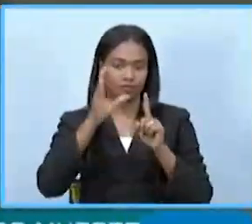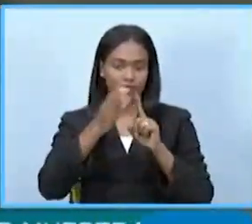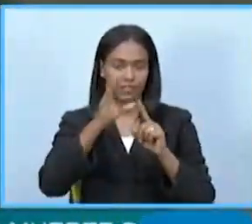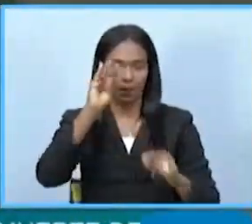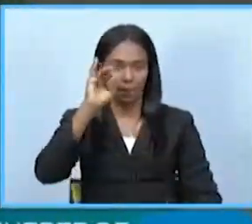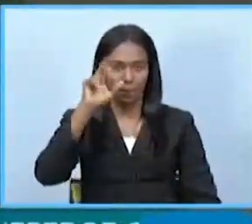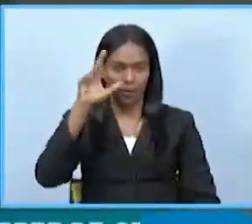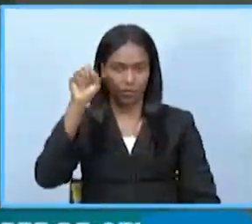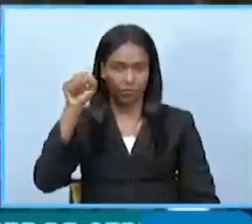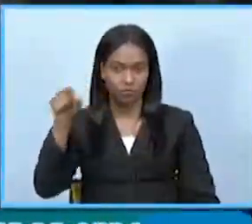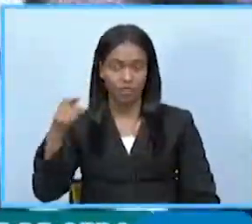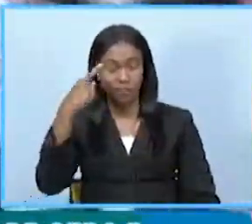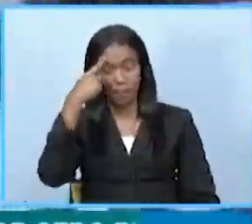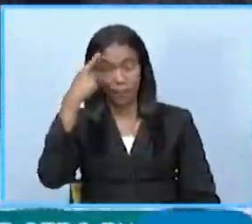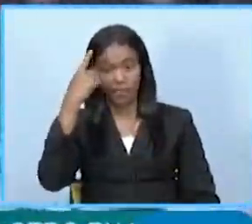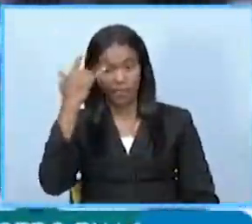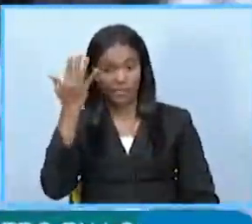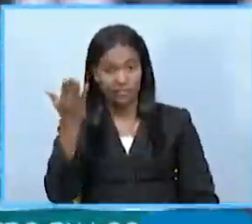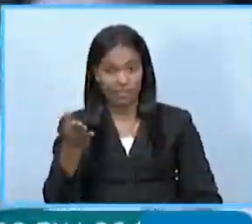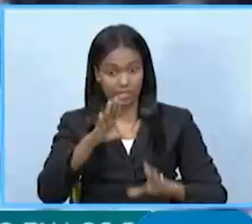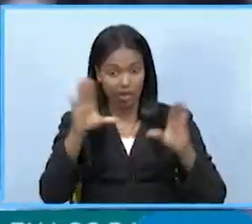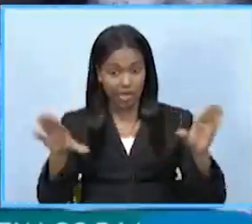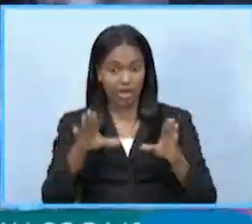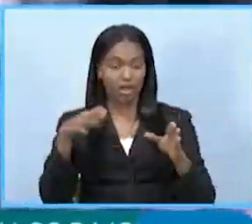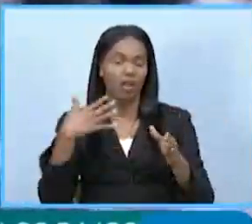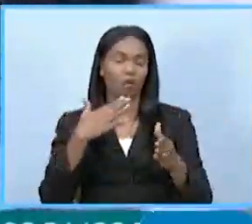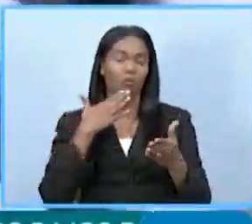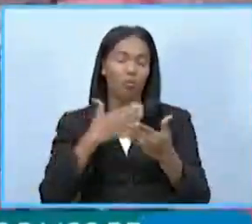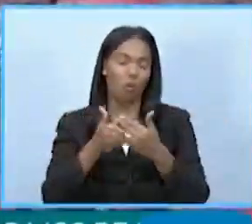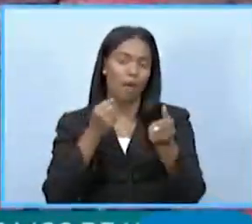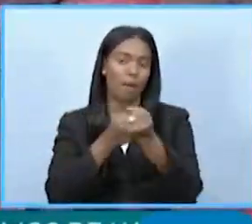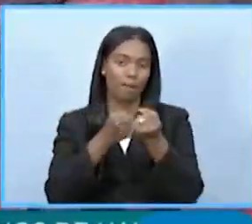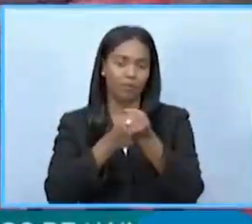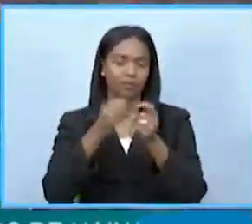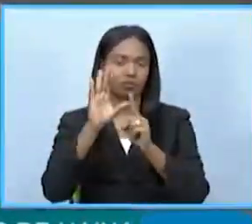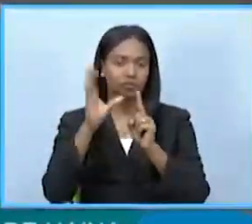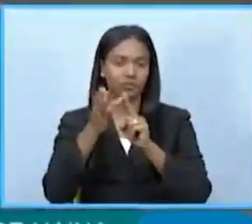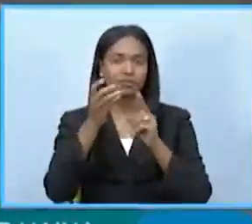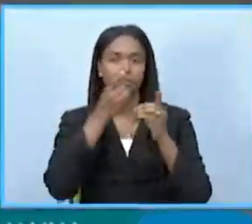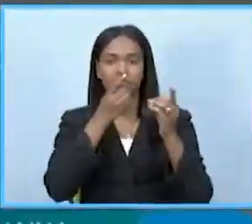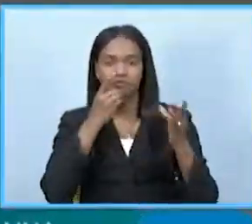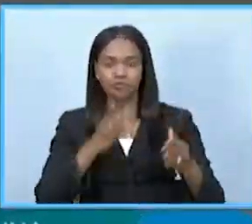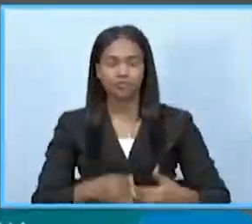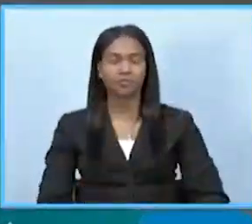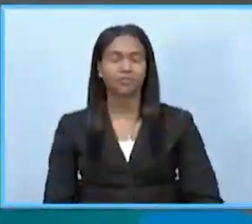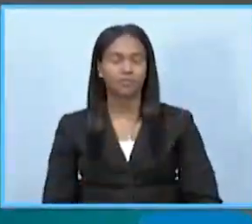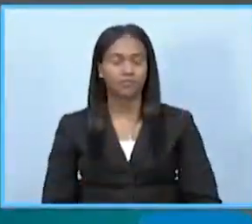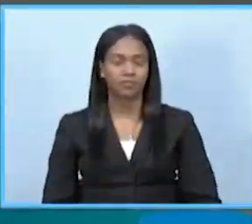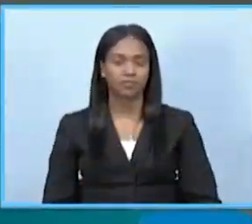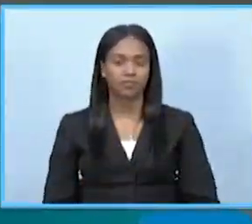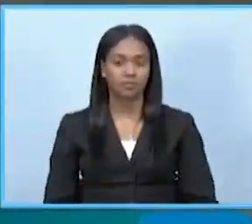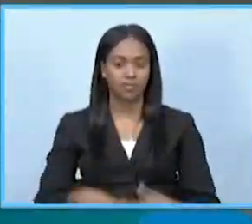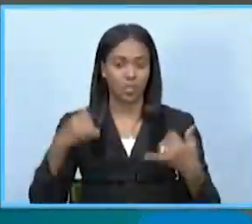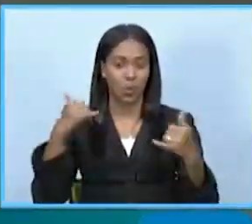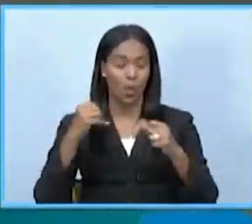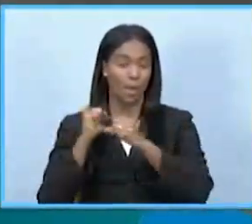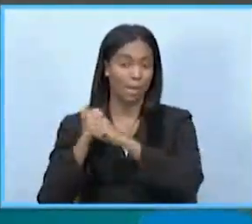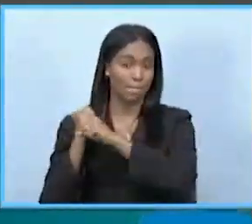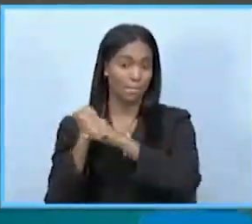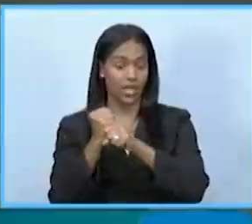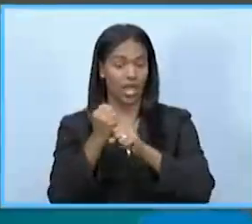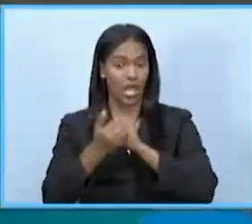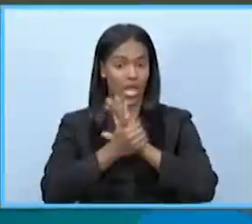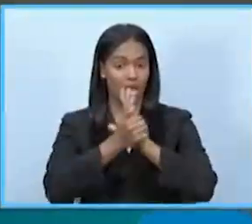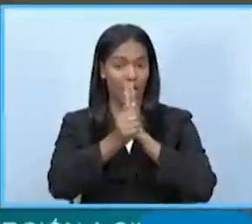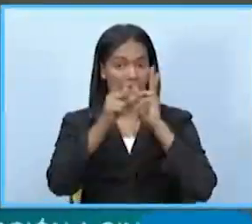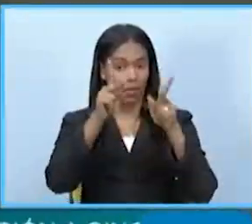Milagros Germán, consideran este tipo de acciones como un aporte a la cultura dominicana. El béisbol como arte,